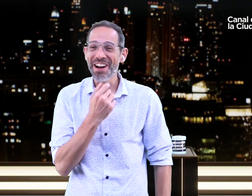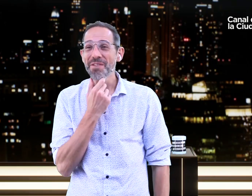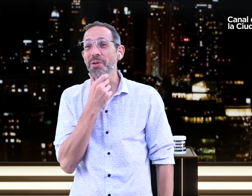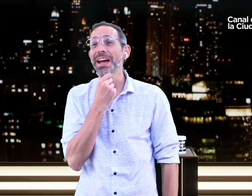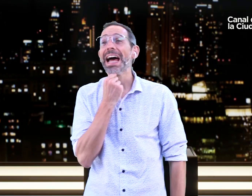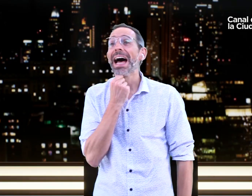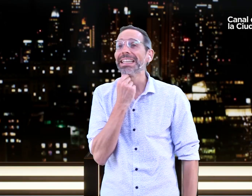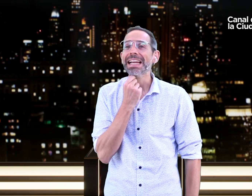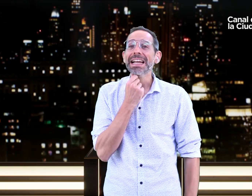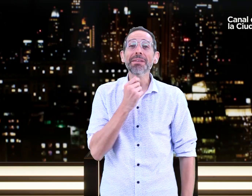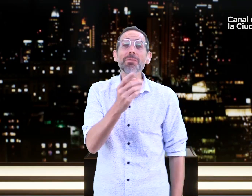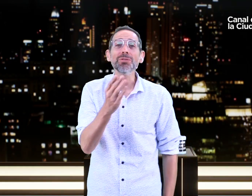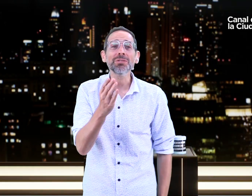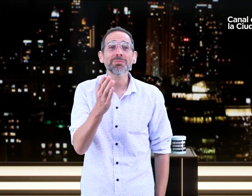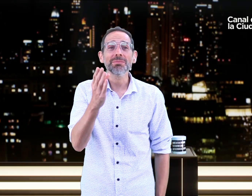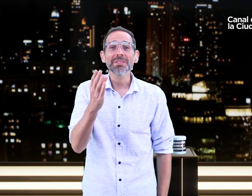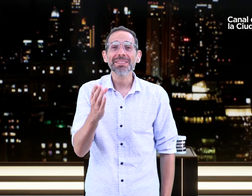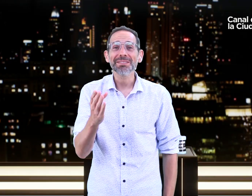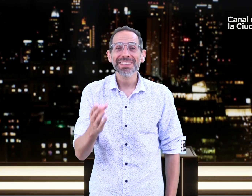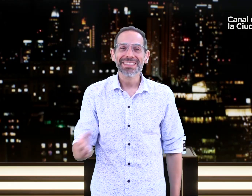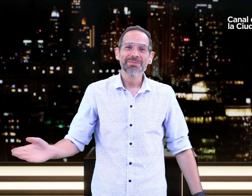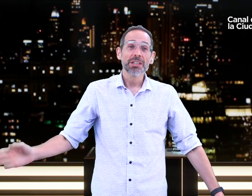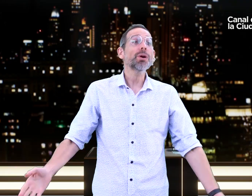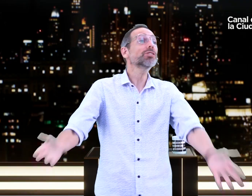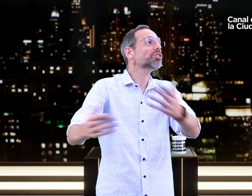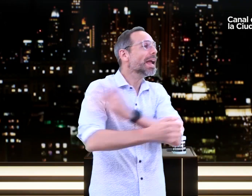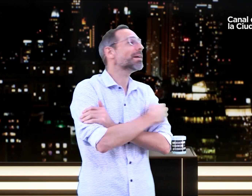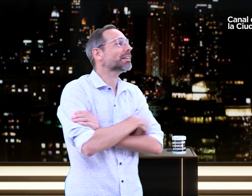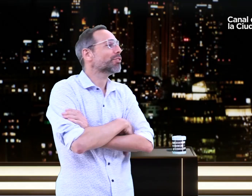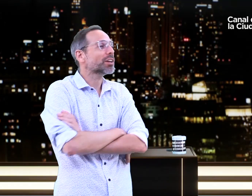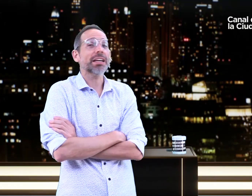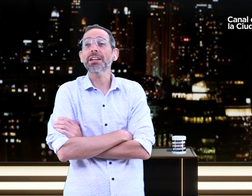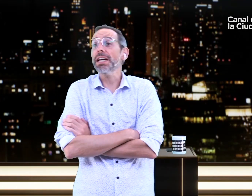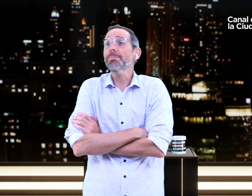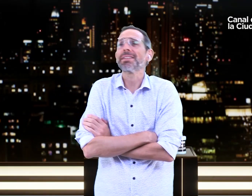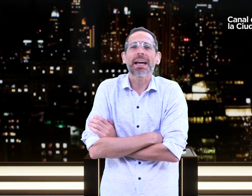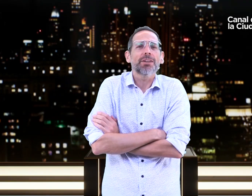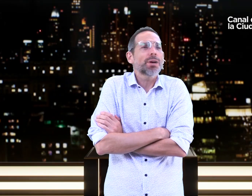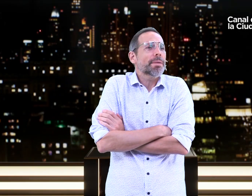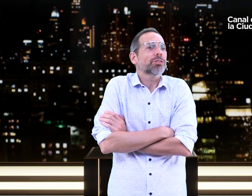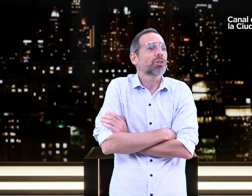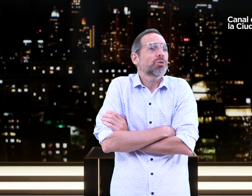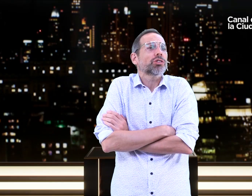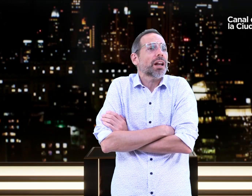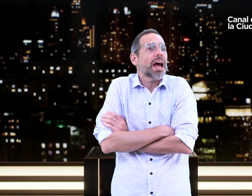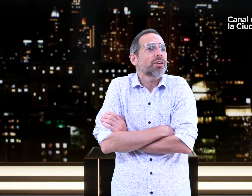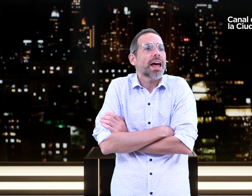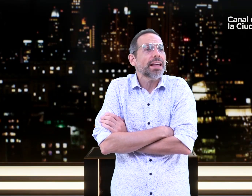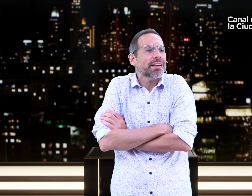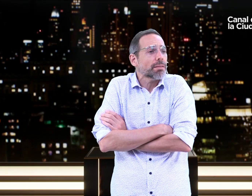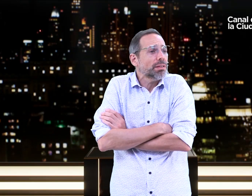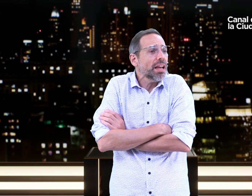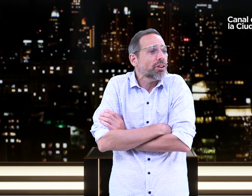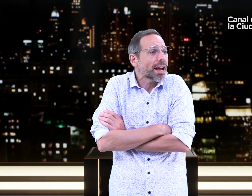Bueno, muy bien, hasta ahí. Labor humorística. ¿Cuántos? ¡Ay, Martín Fierro! ¿Qué pasa? Que nunca más no nos ternaron